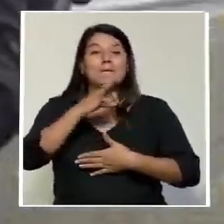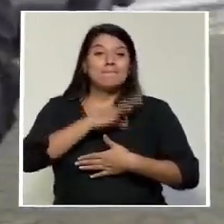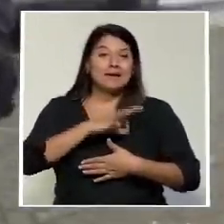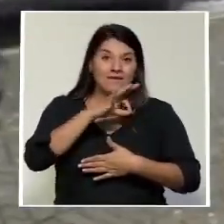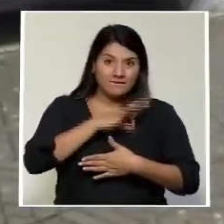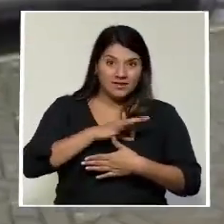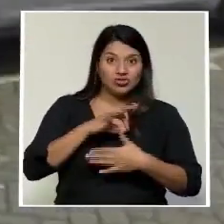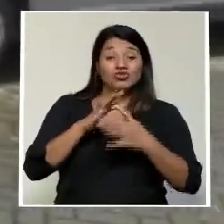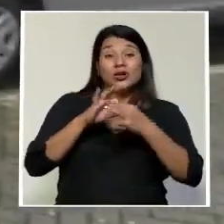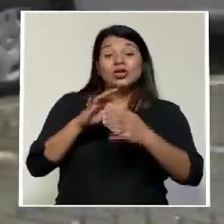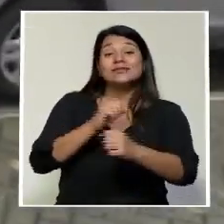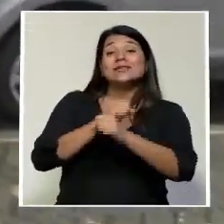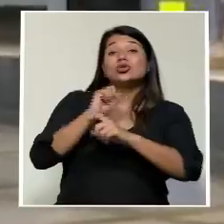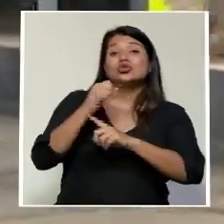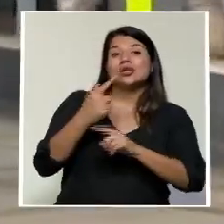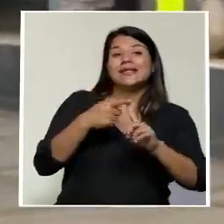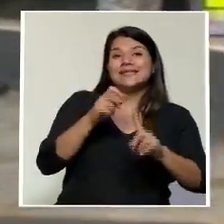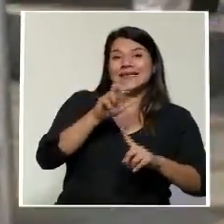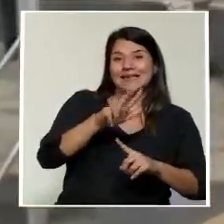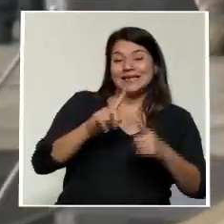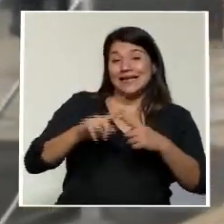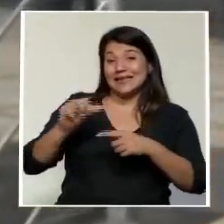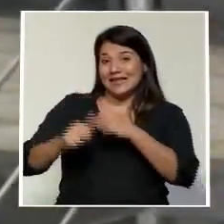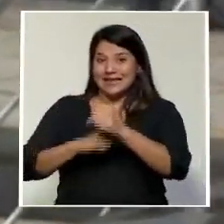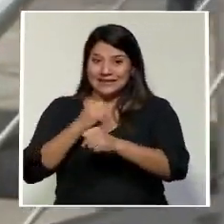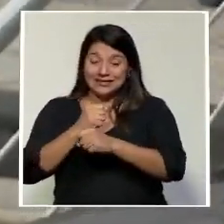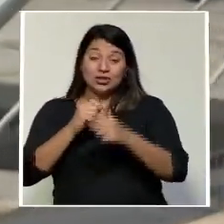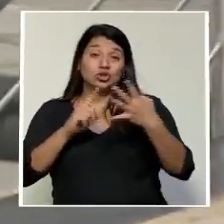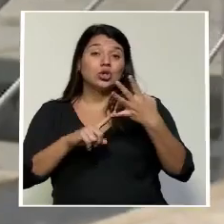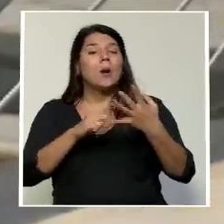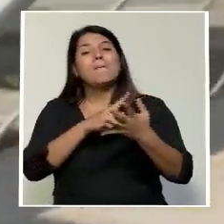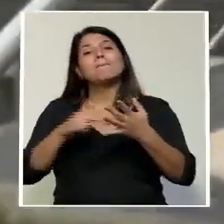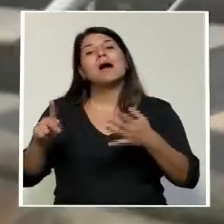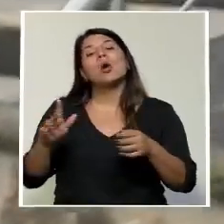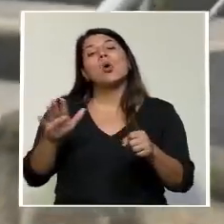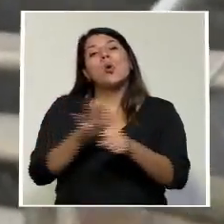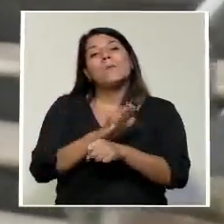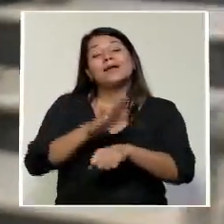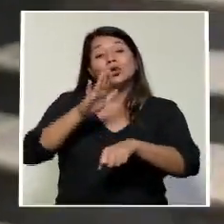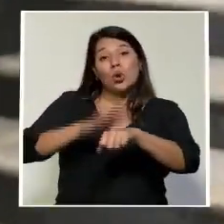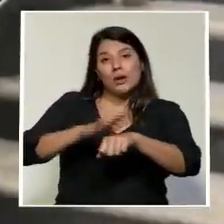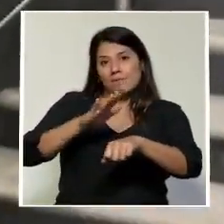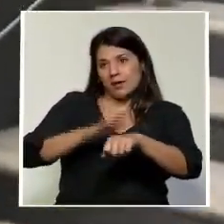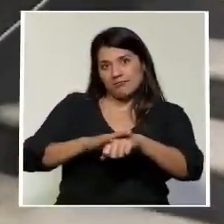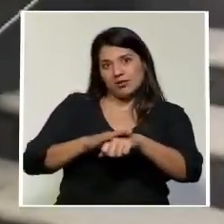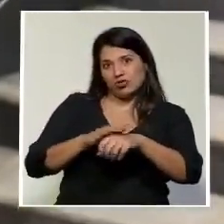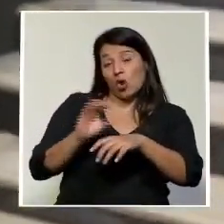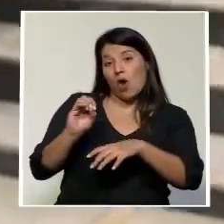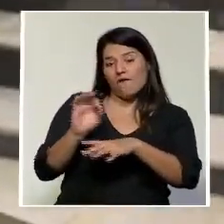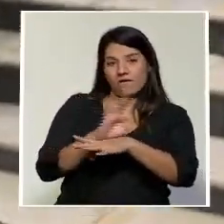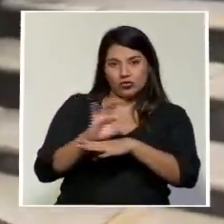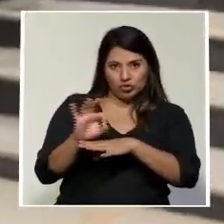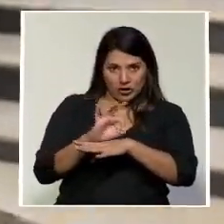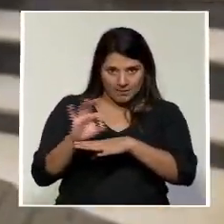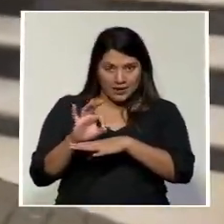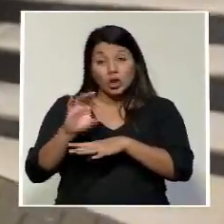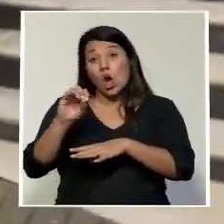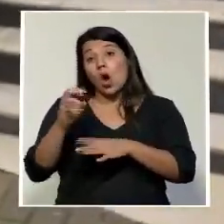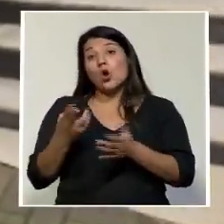social por un plazo de 3 a 10 años y cancelación total o parcial del permiso de operación o funcionamiento, las concesiones o